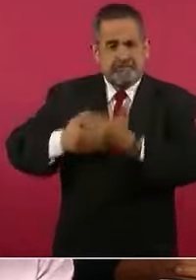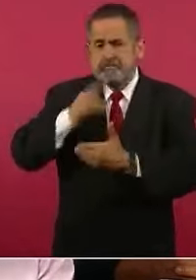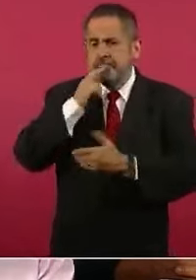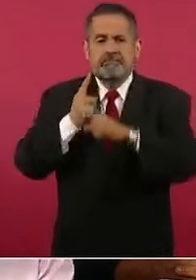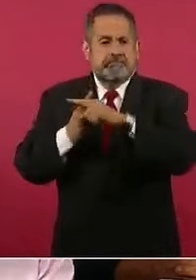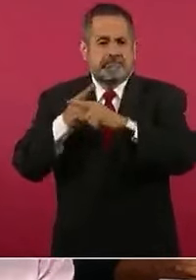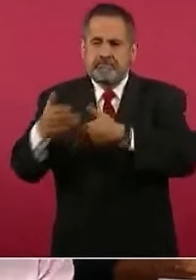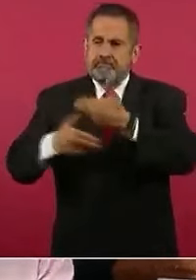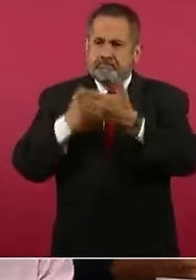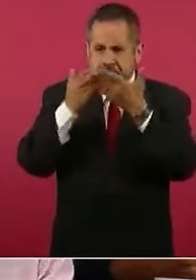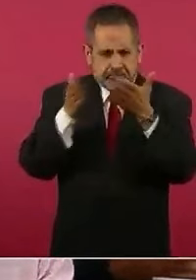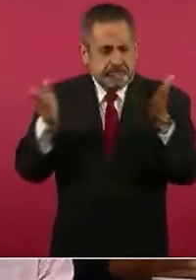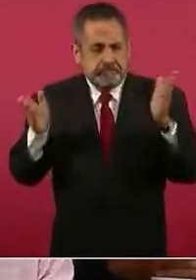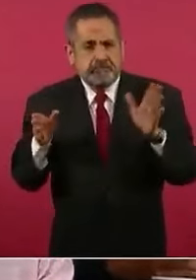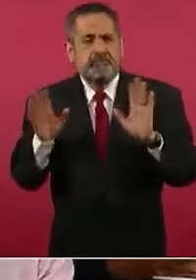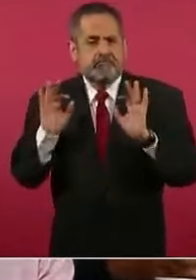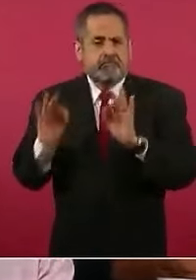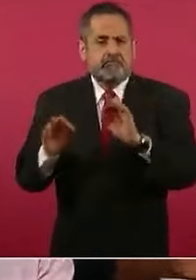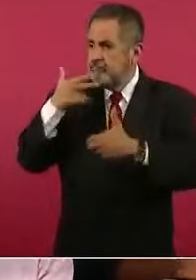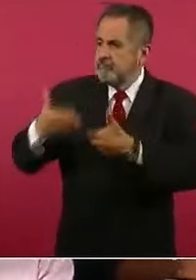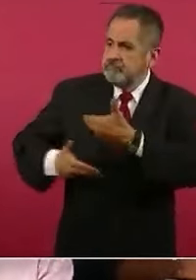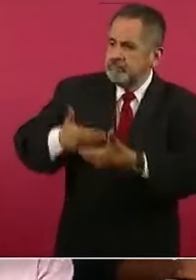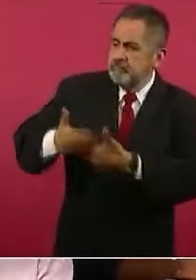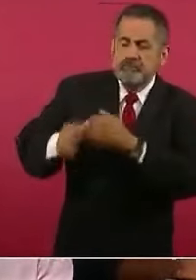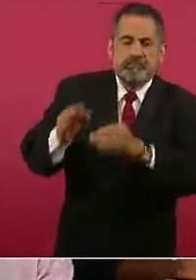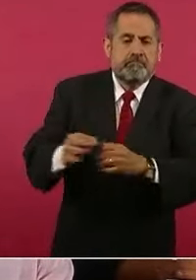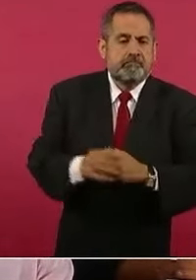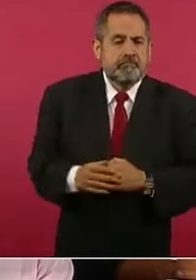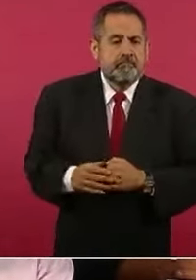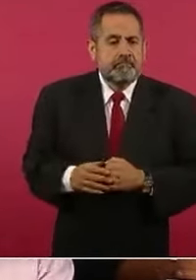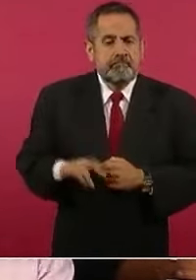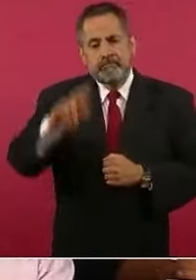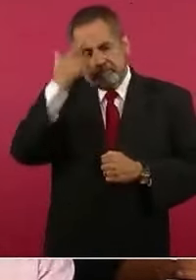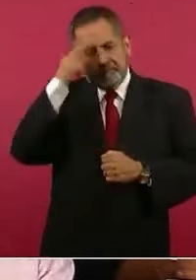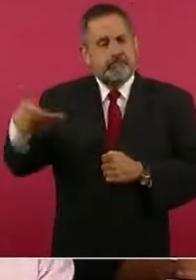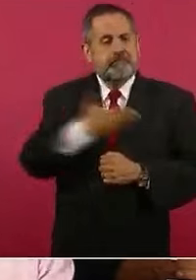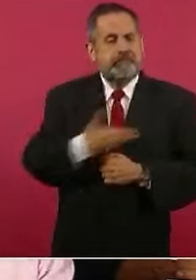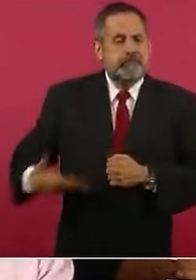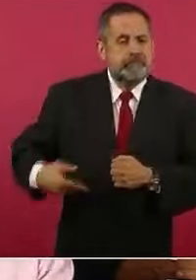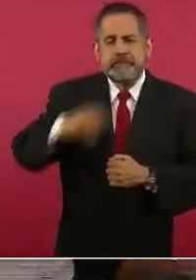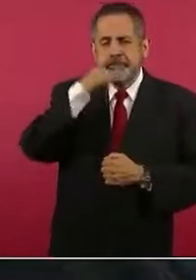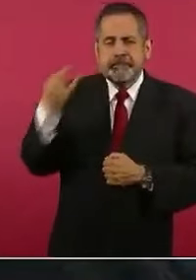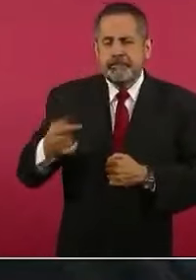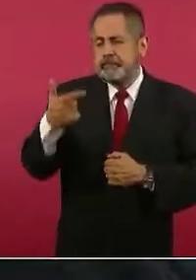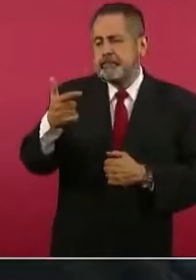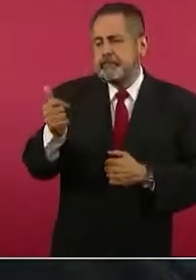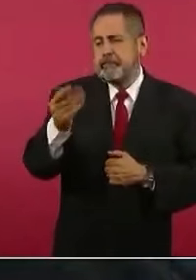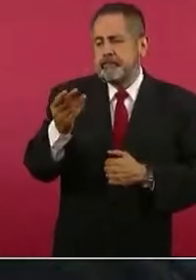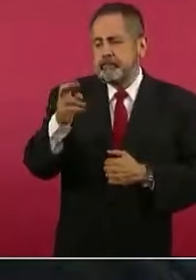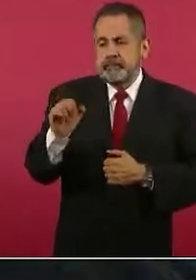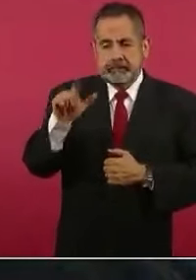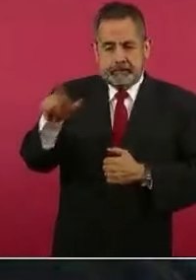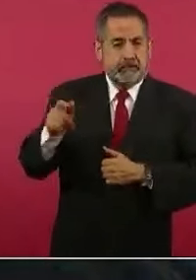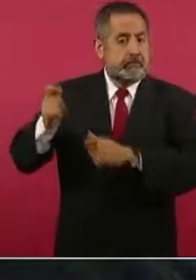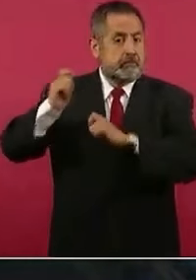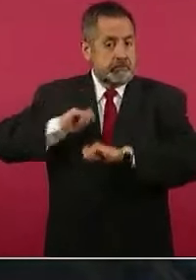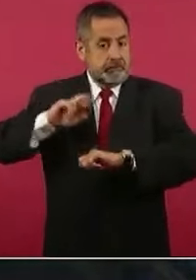es periférica, está imperando en América Latina. Recordemos al presidente chileno, Gabriel Boric, cuando tomó posesión de su